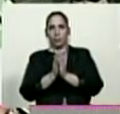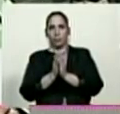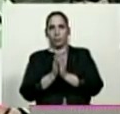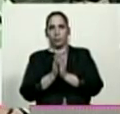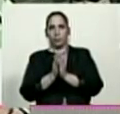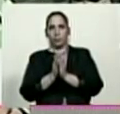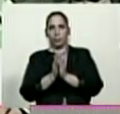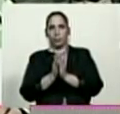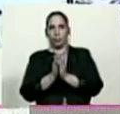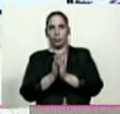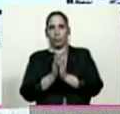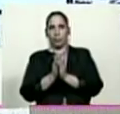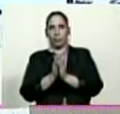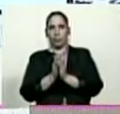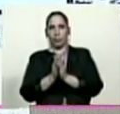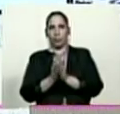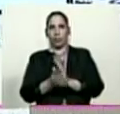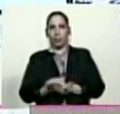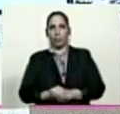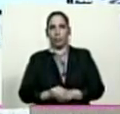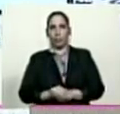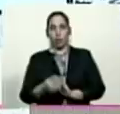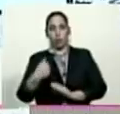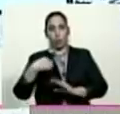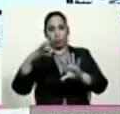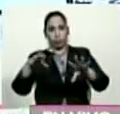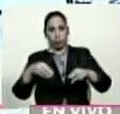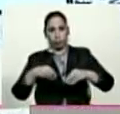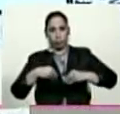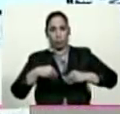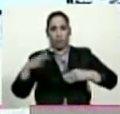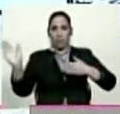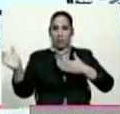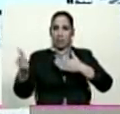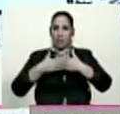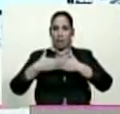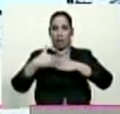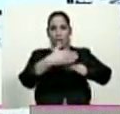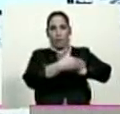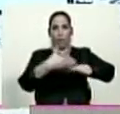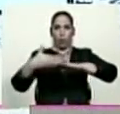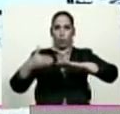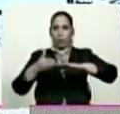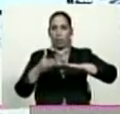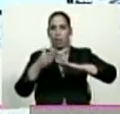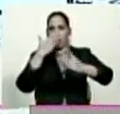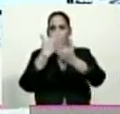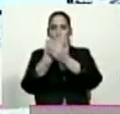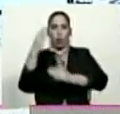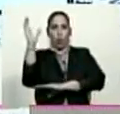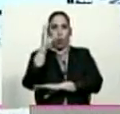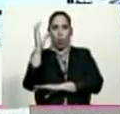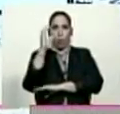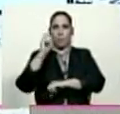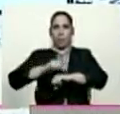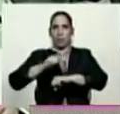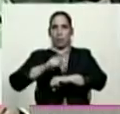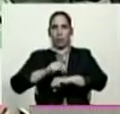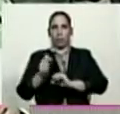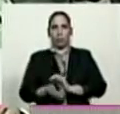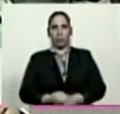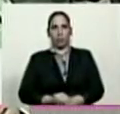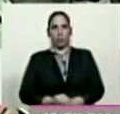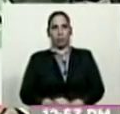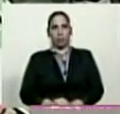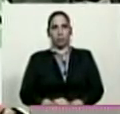precísenme bien, tomé la decisión de cerrar las fronteras con Colombia de manera temporal.